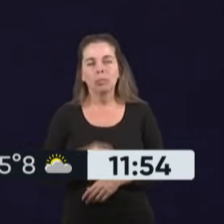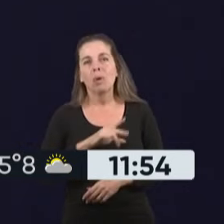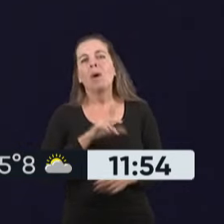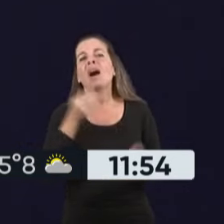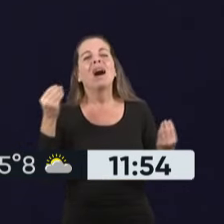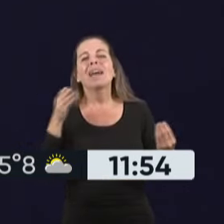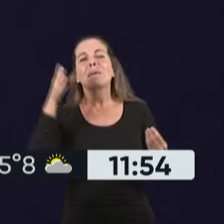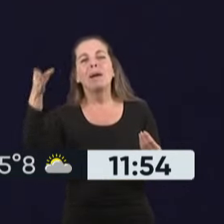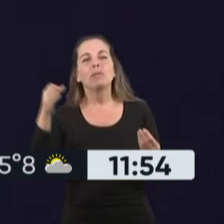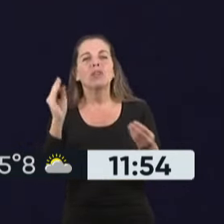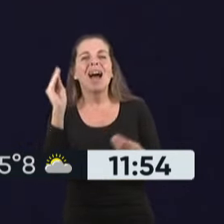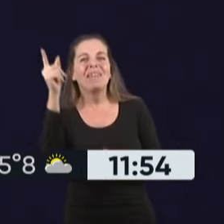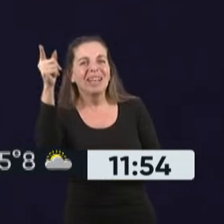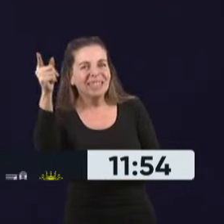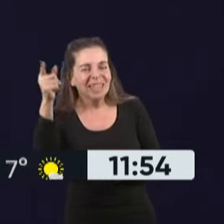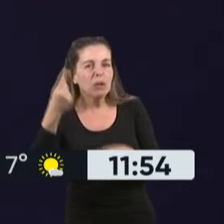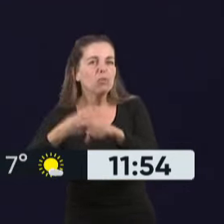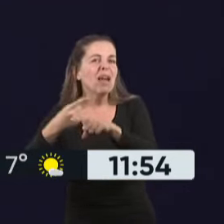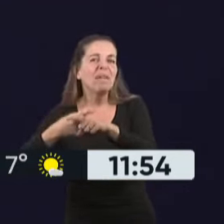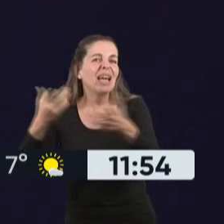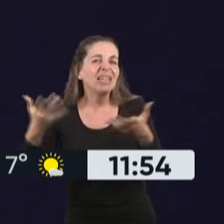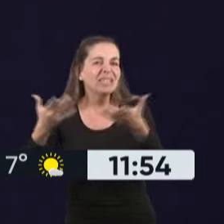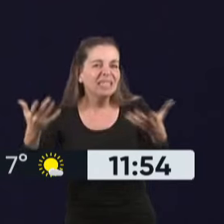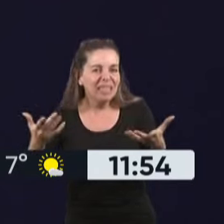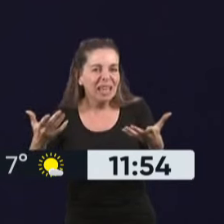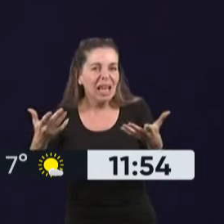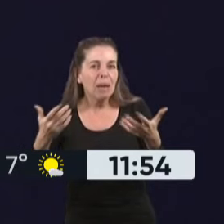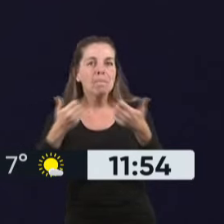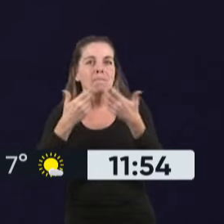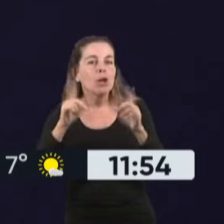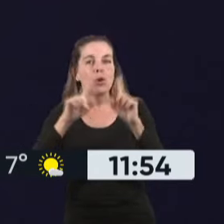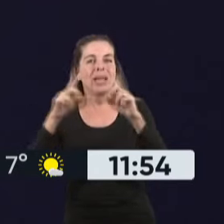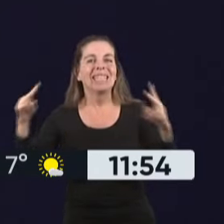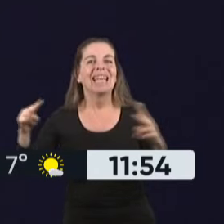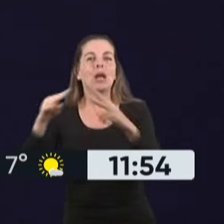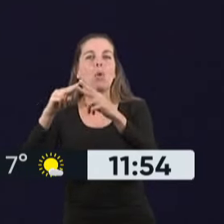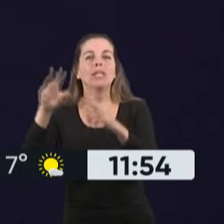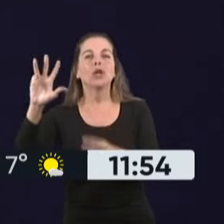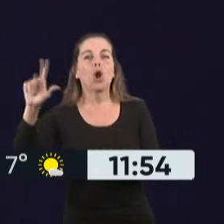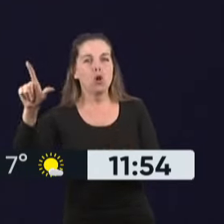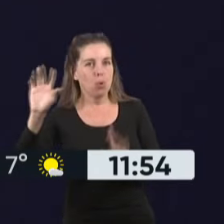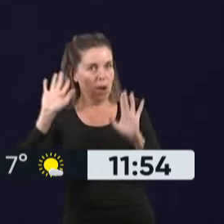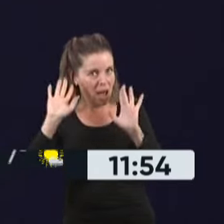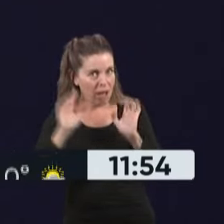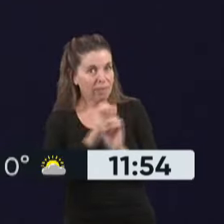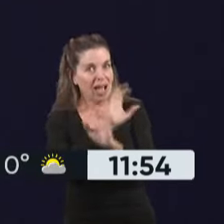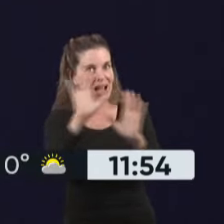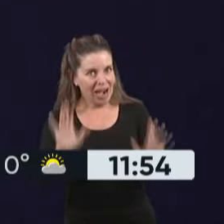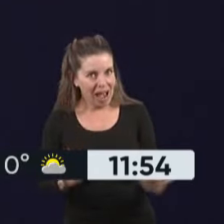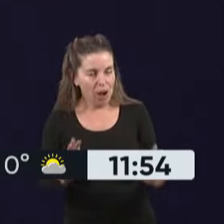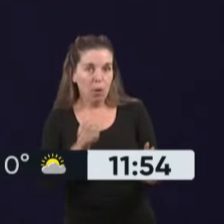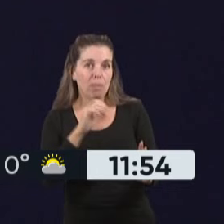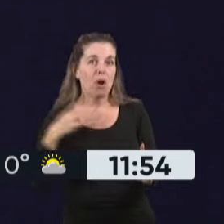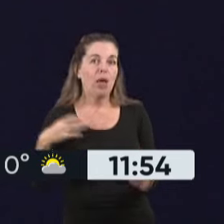evento que dentro de poco, que no nos vamos a ver con Lula, por si efectivamente algo de